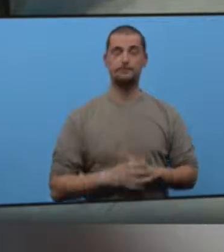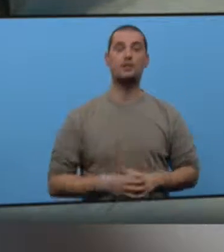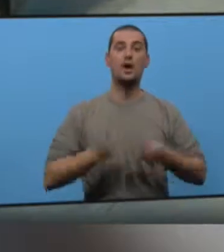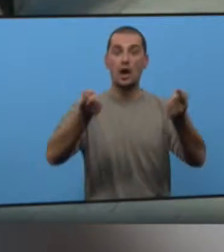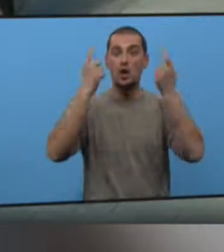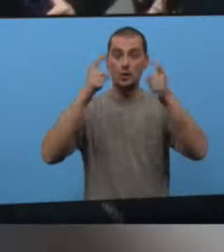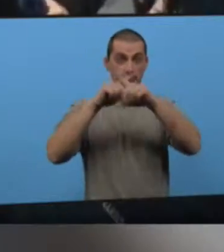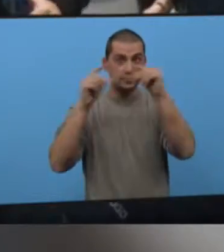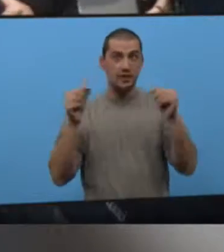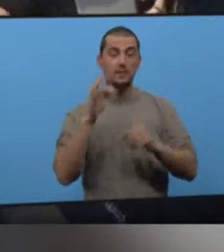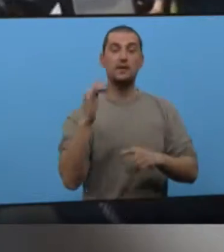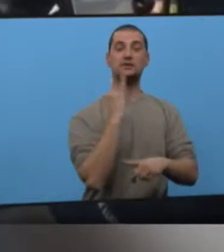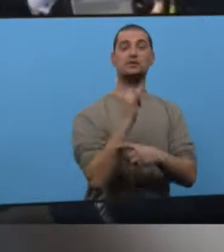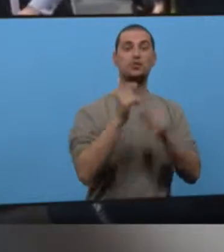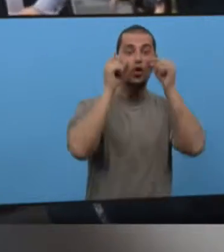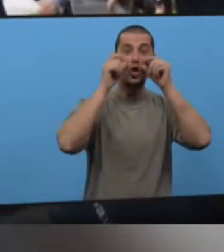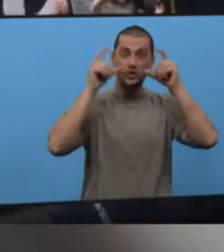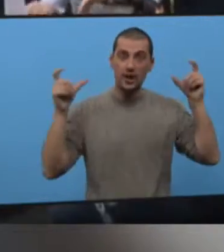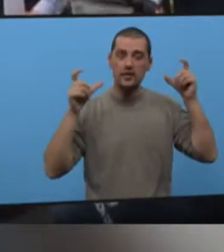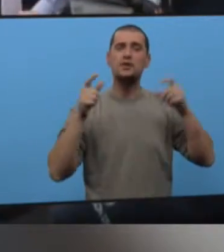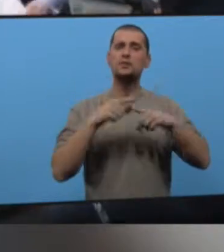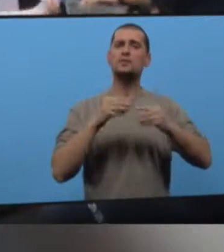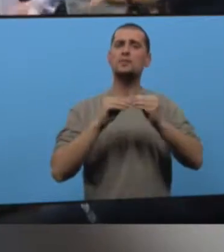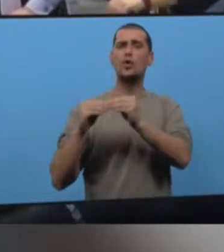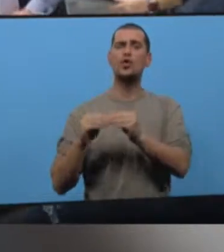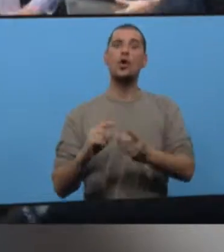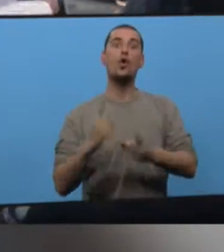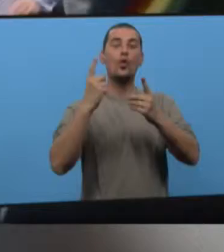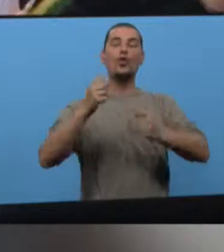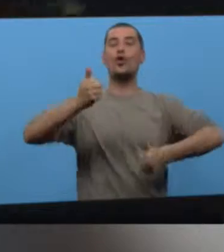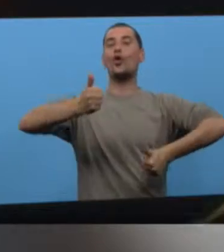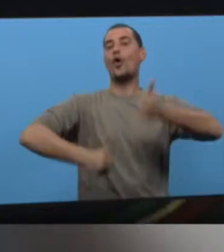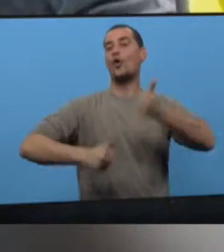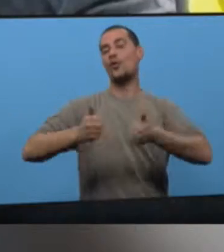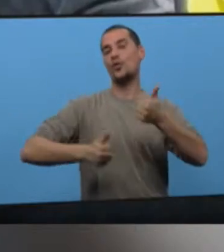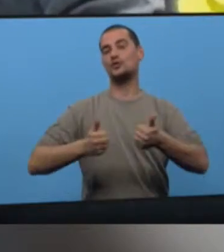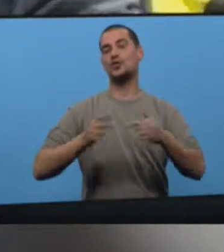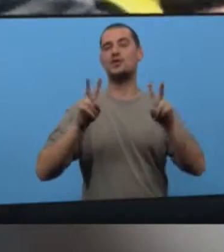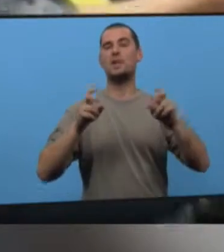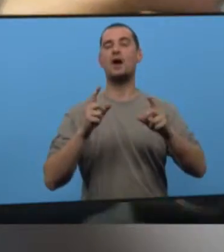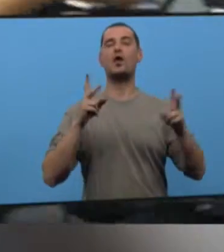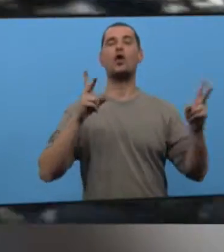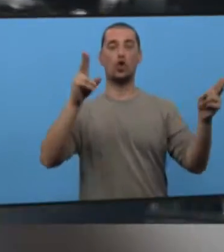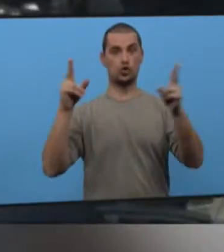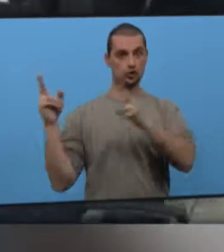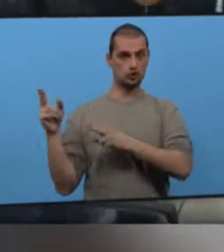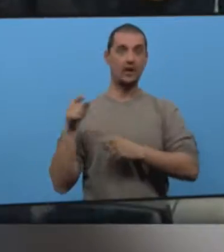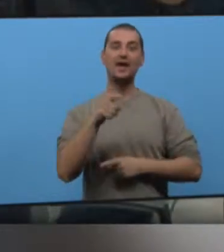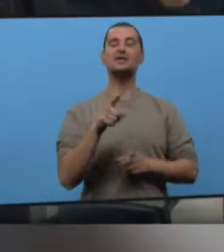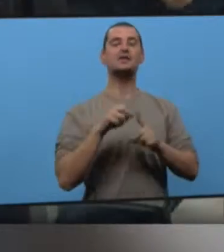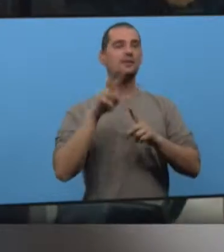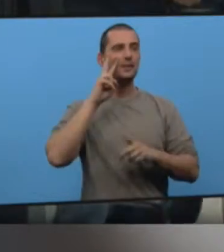Alumnos da TIC e do Instituto Ollos Grandes están a colaborar na producción dun concurso televisivo de curtametraxes. Trátase dun talent